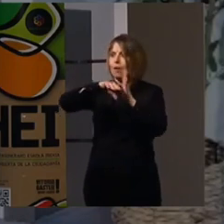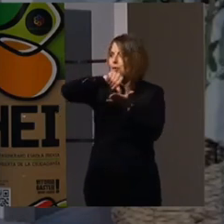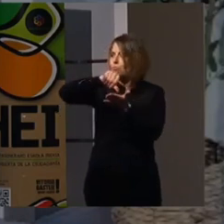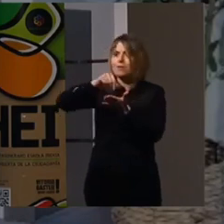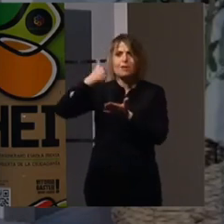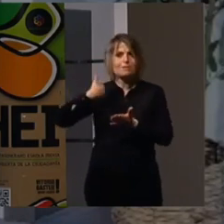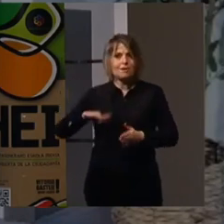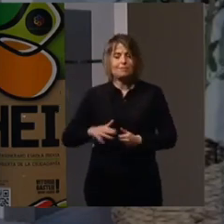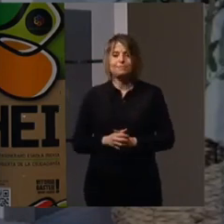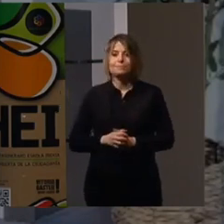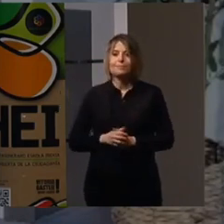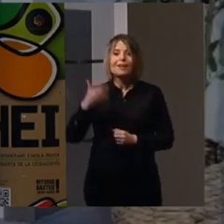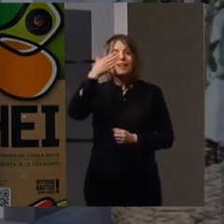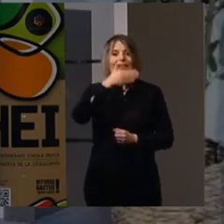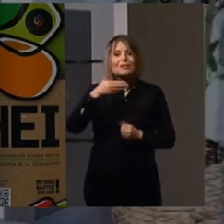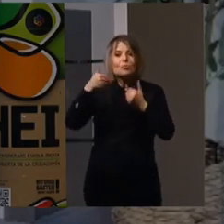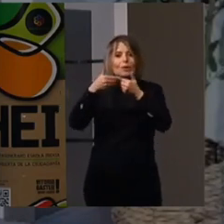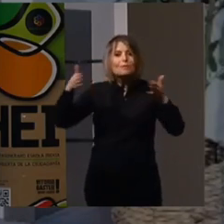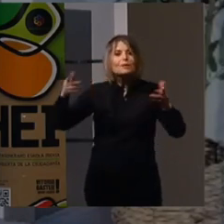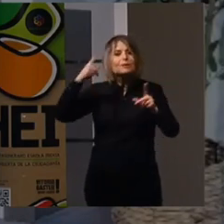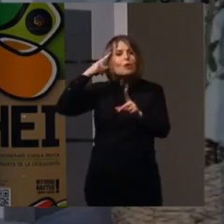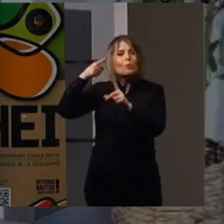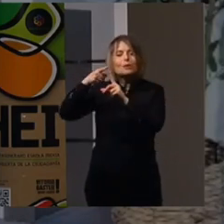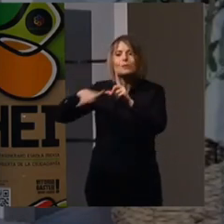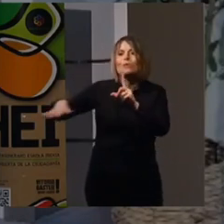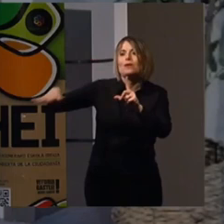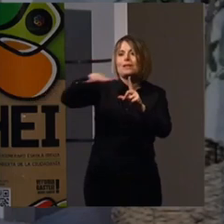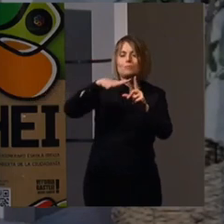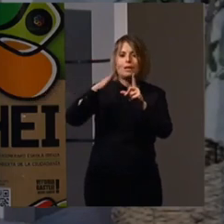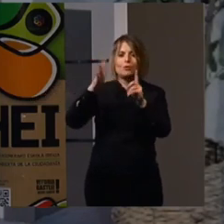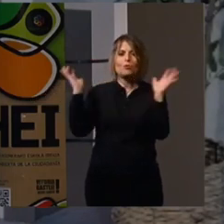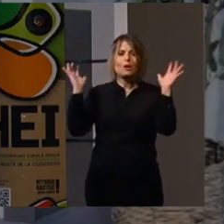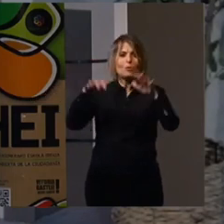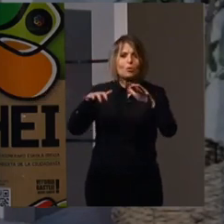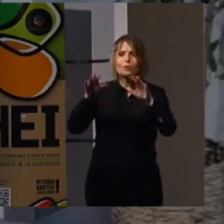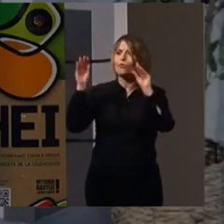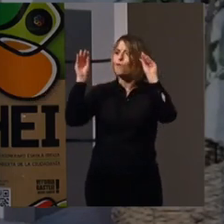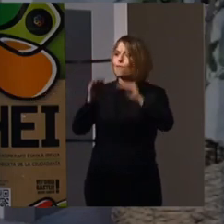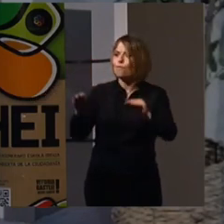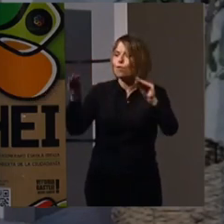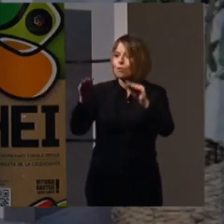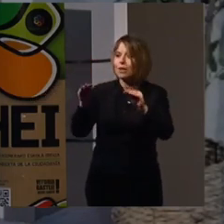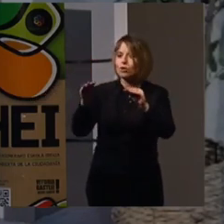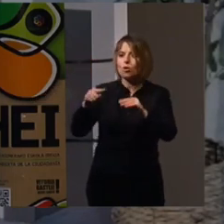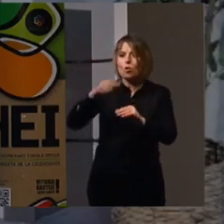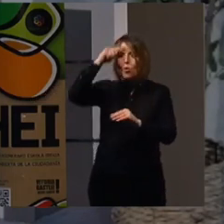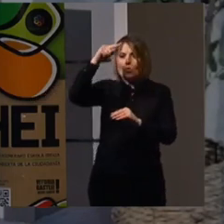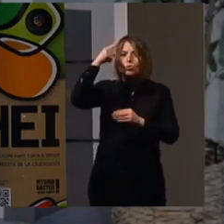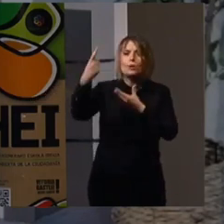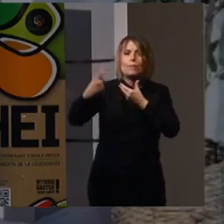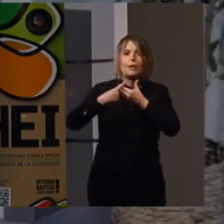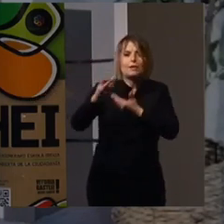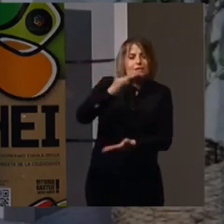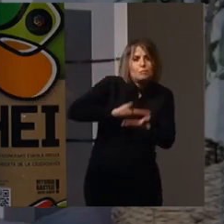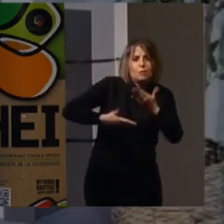municipio. La Escuela Abierta de Ciudadanía pretende generar un espacio de encuentro e información que ayude a mejorar la cultura